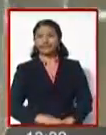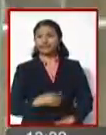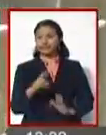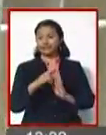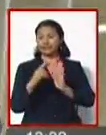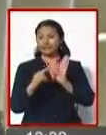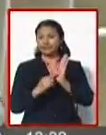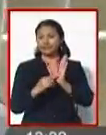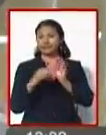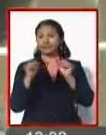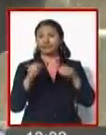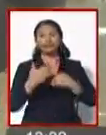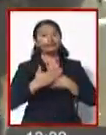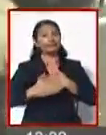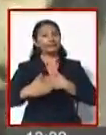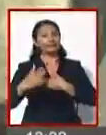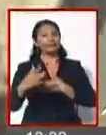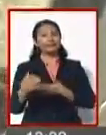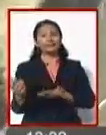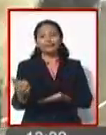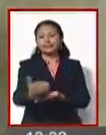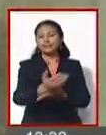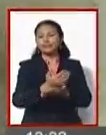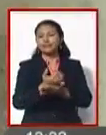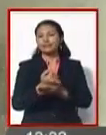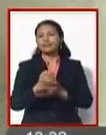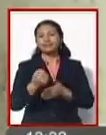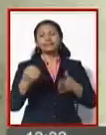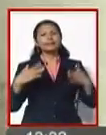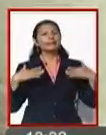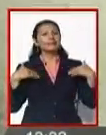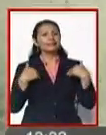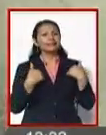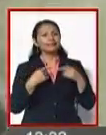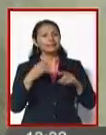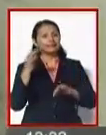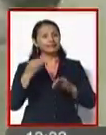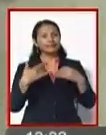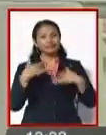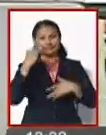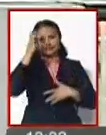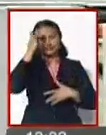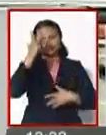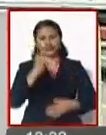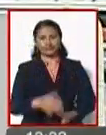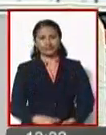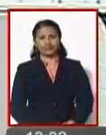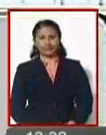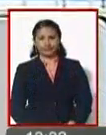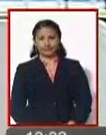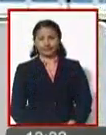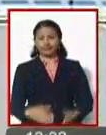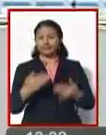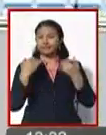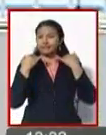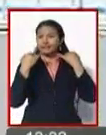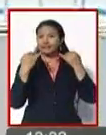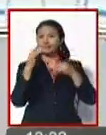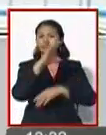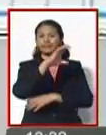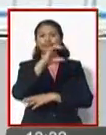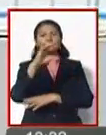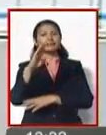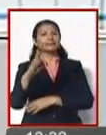Esta reglamentación pondrá en marcha la recogida de animales de la calle con sospecha de este mal. Con la información